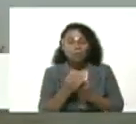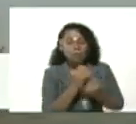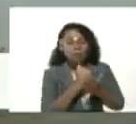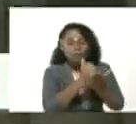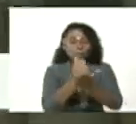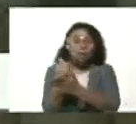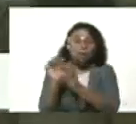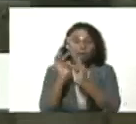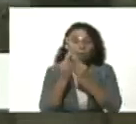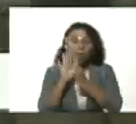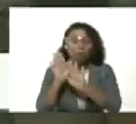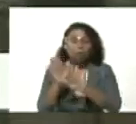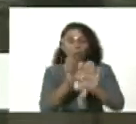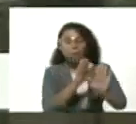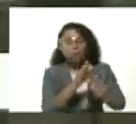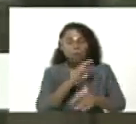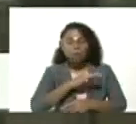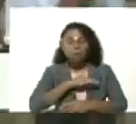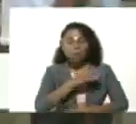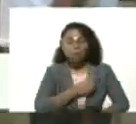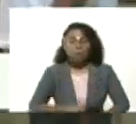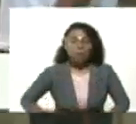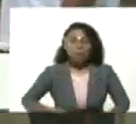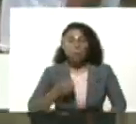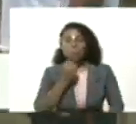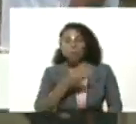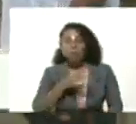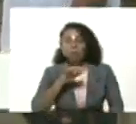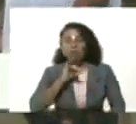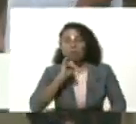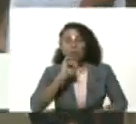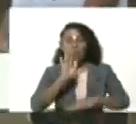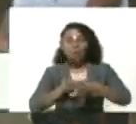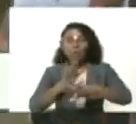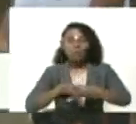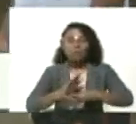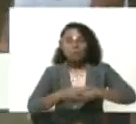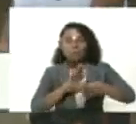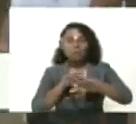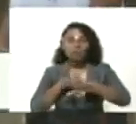familia. Señor presidente, es bueno manifestarle también que